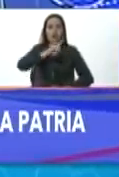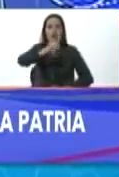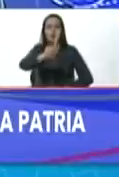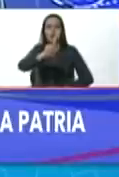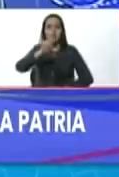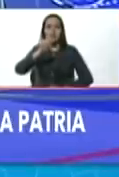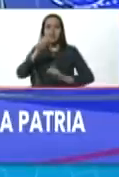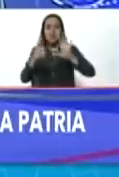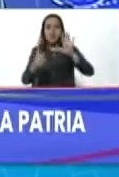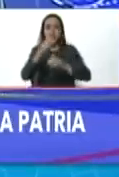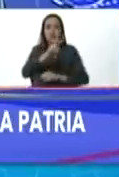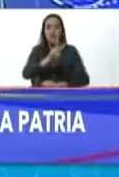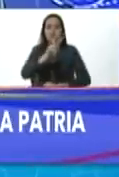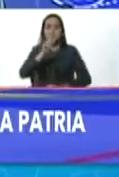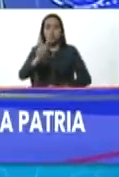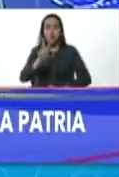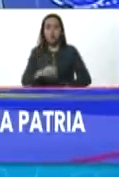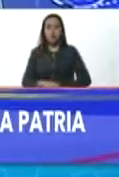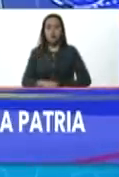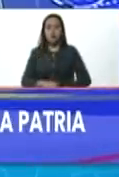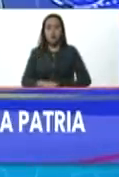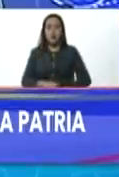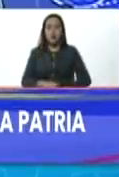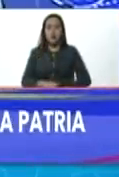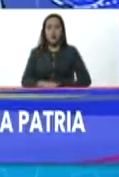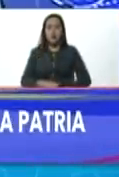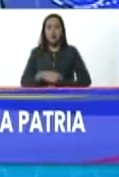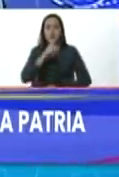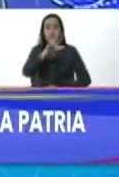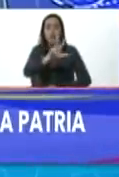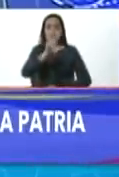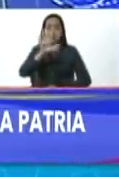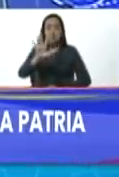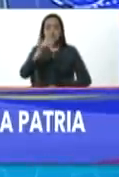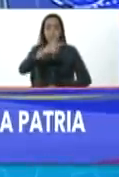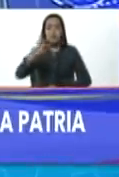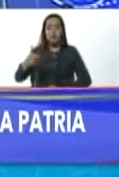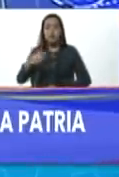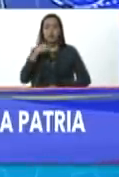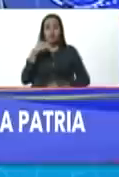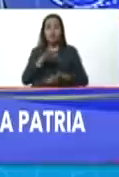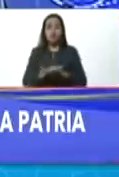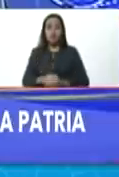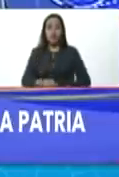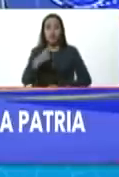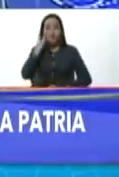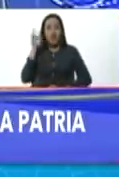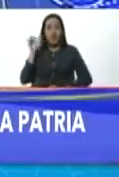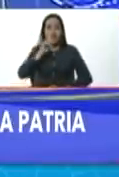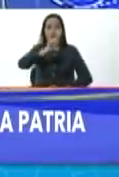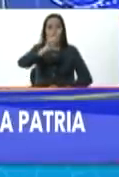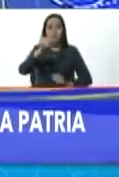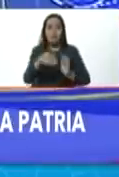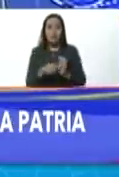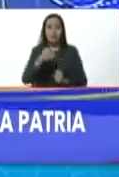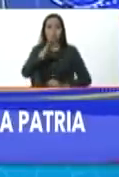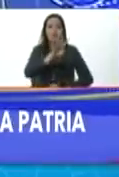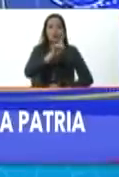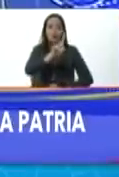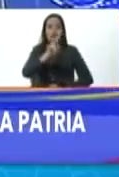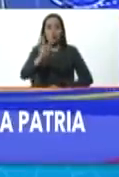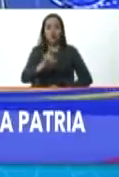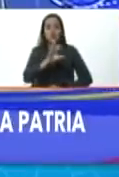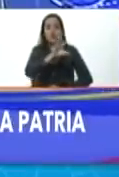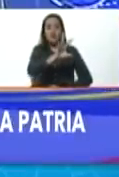1.622 casos, 35 personas fallecidas. Francia, 1.412 casos, 30